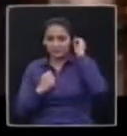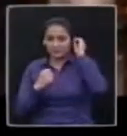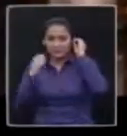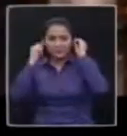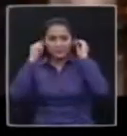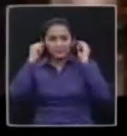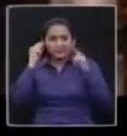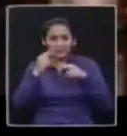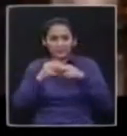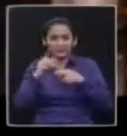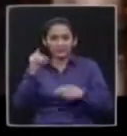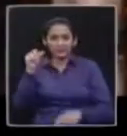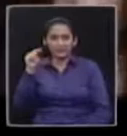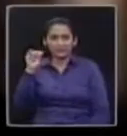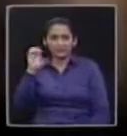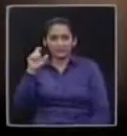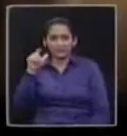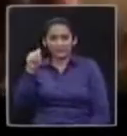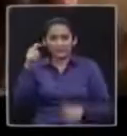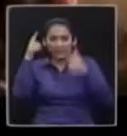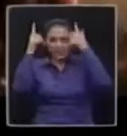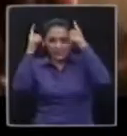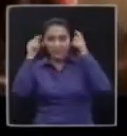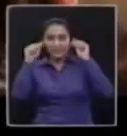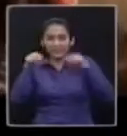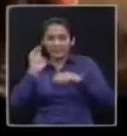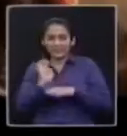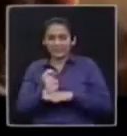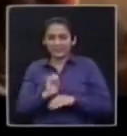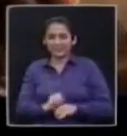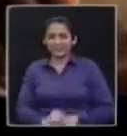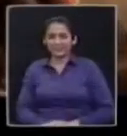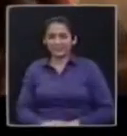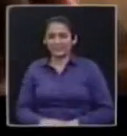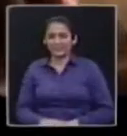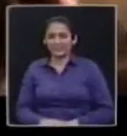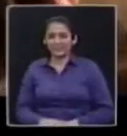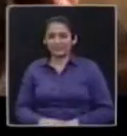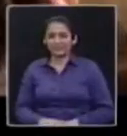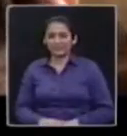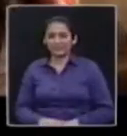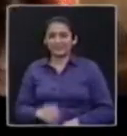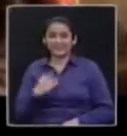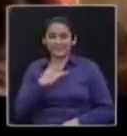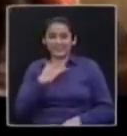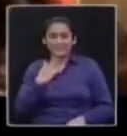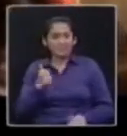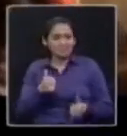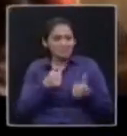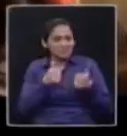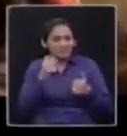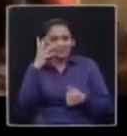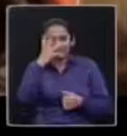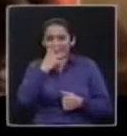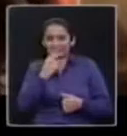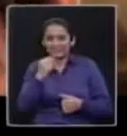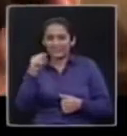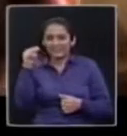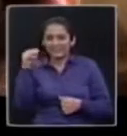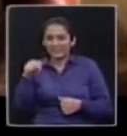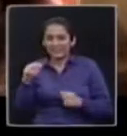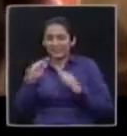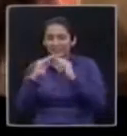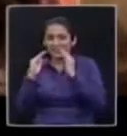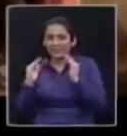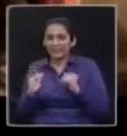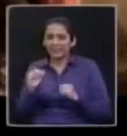Cepeda, Miss Ecuador 2017. Lo más lindo de este homenaje es ver el apoyo de la Fundación Casa Ronald McDonald's, ver